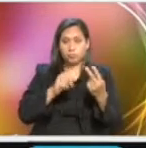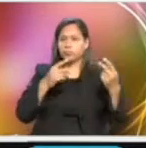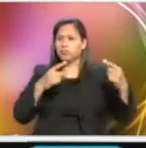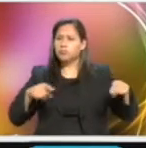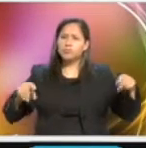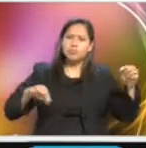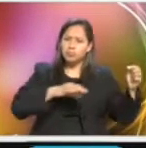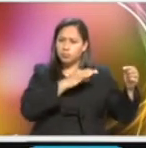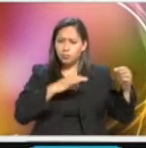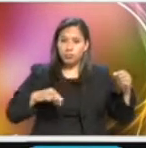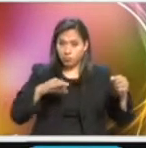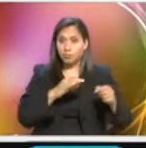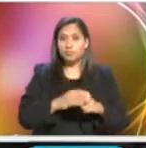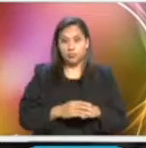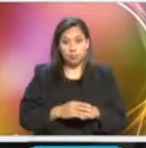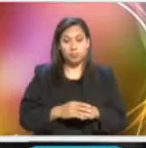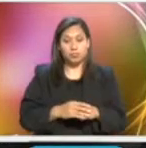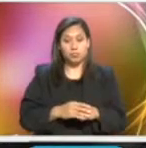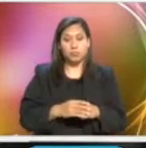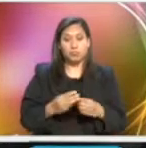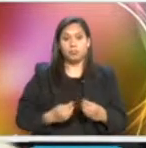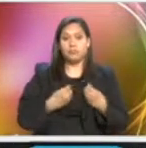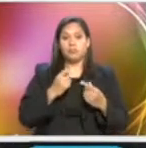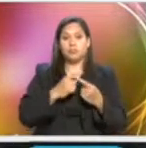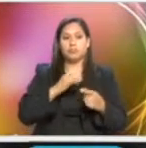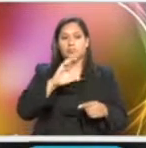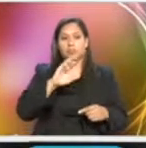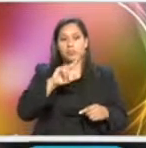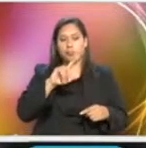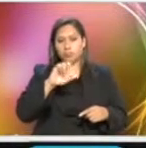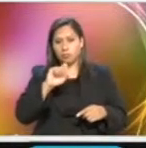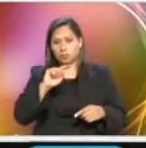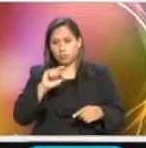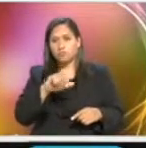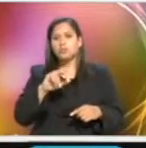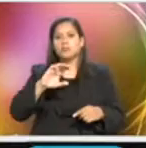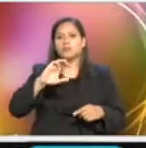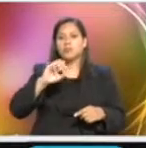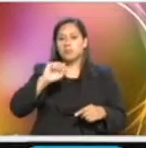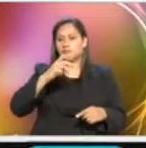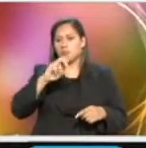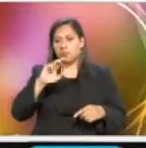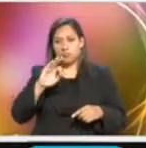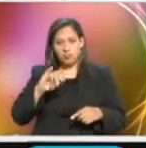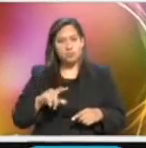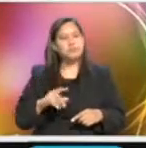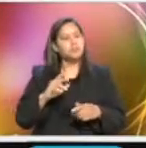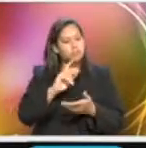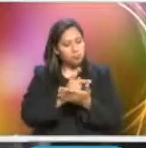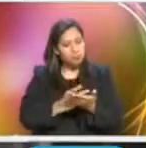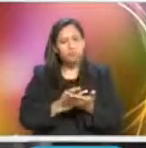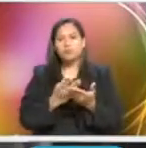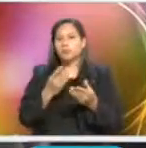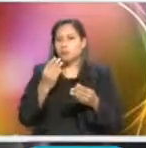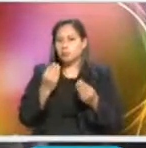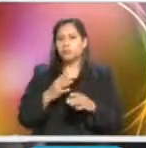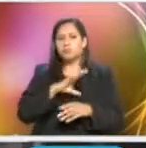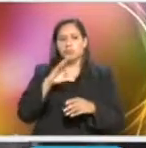músicos contemporáneos, bueno, que están vivos, Cornerson y Schoenfield. Entonces va a ser un programa muy, muy